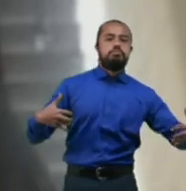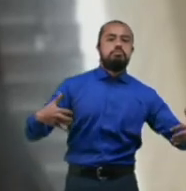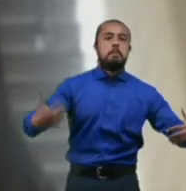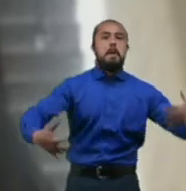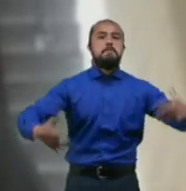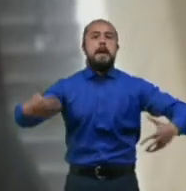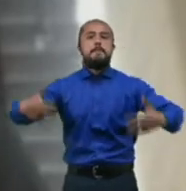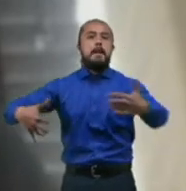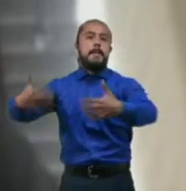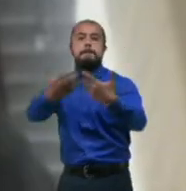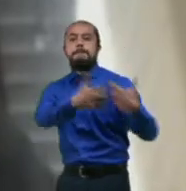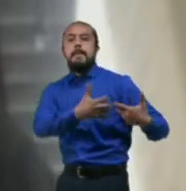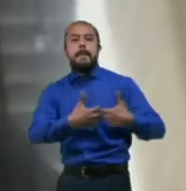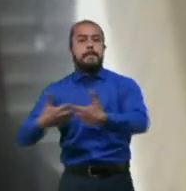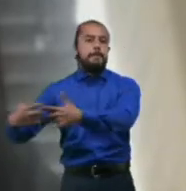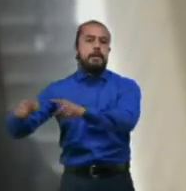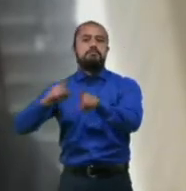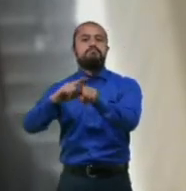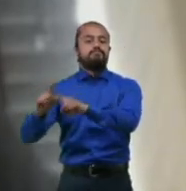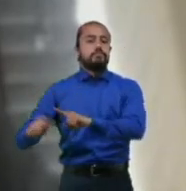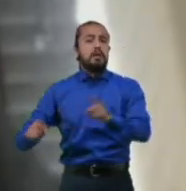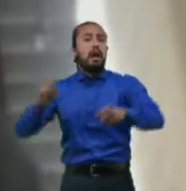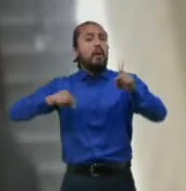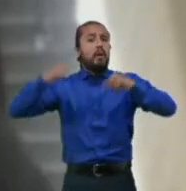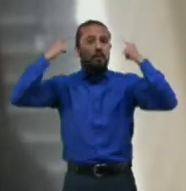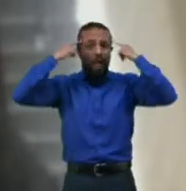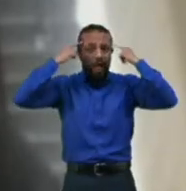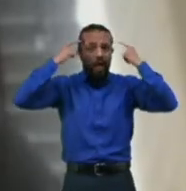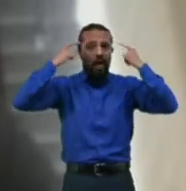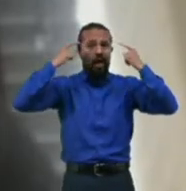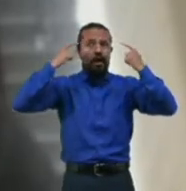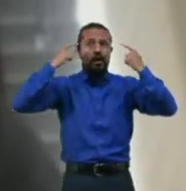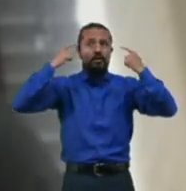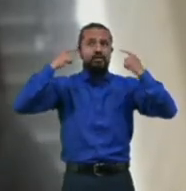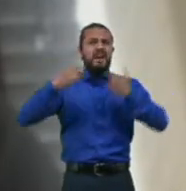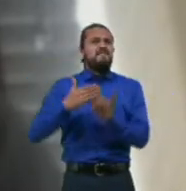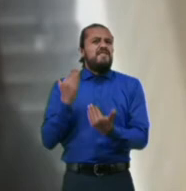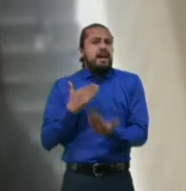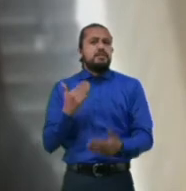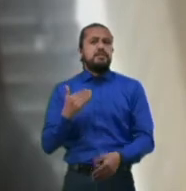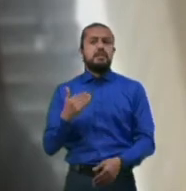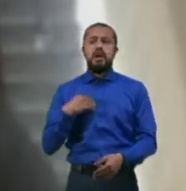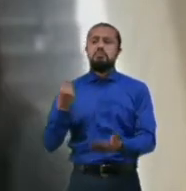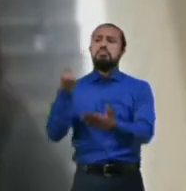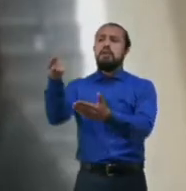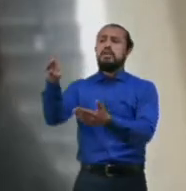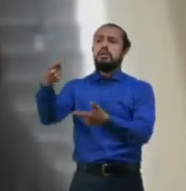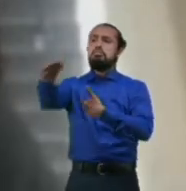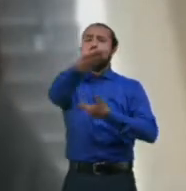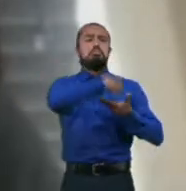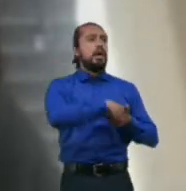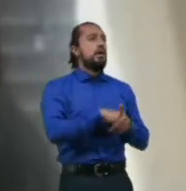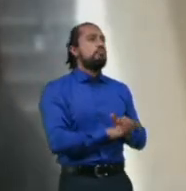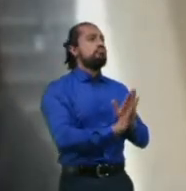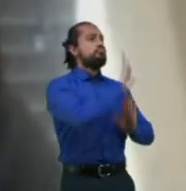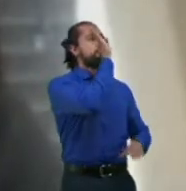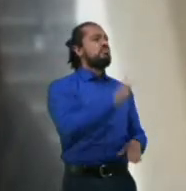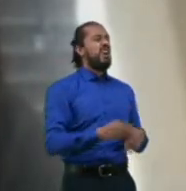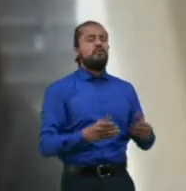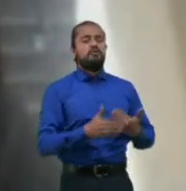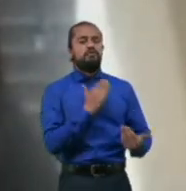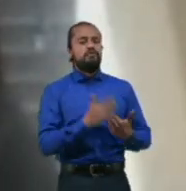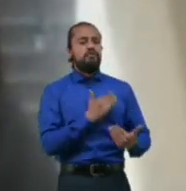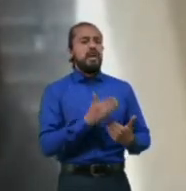sea, hoy también la gente cree que emprender es fácil y recibir un cheque de un inversionista y comenzar a crecer de una.